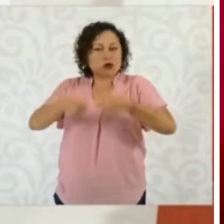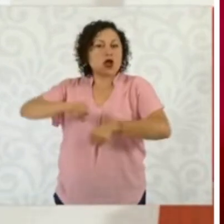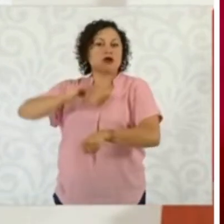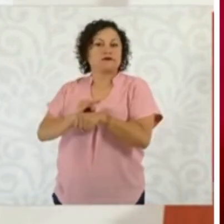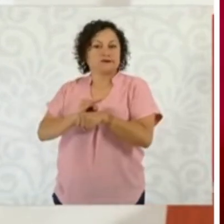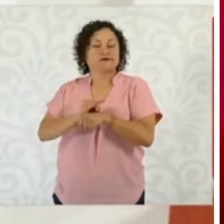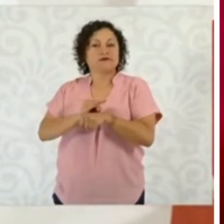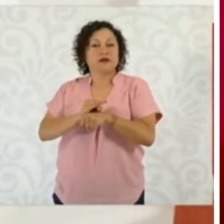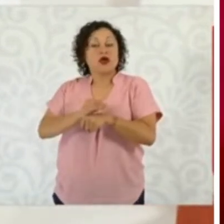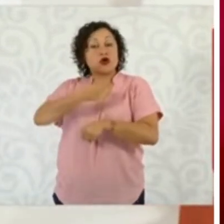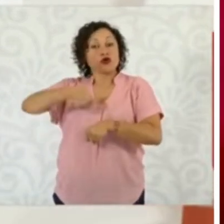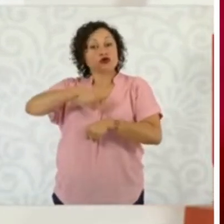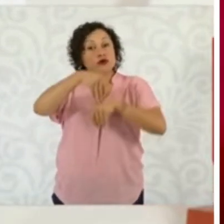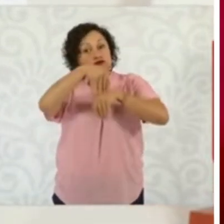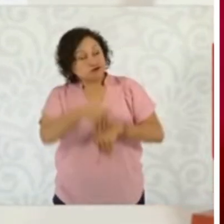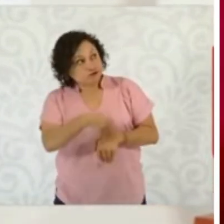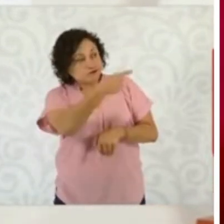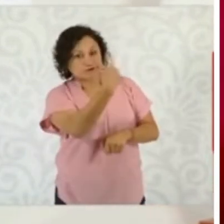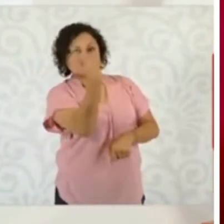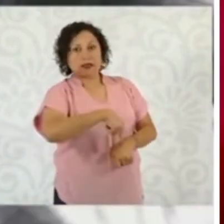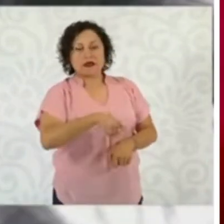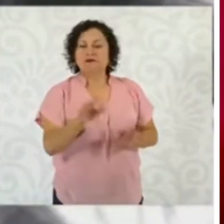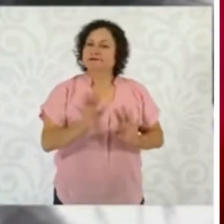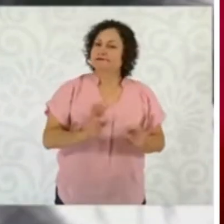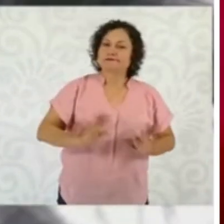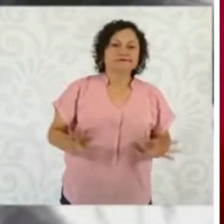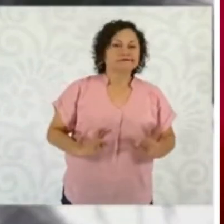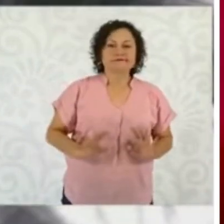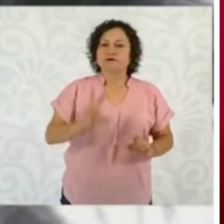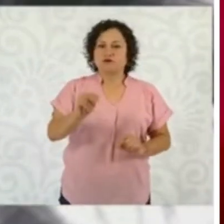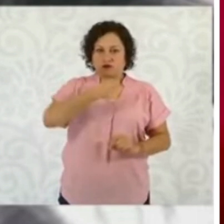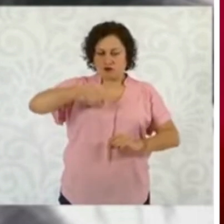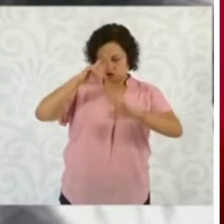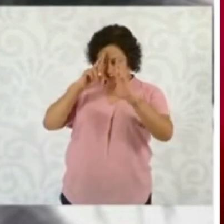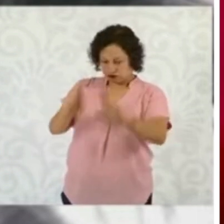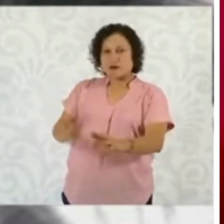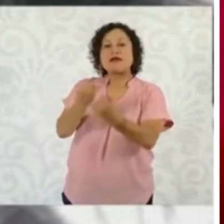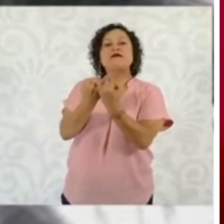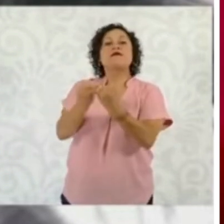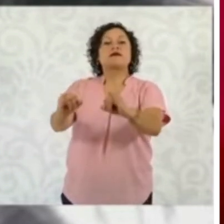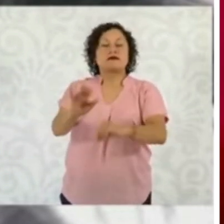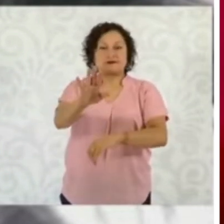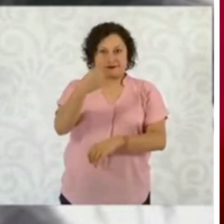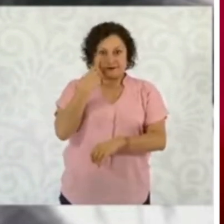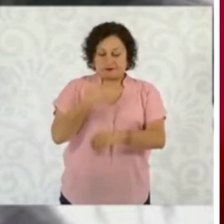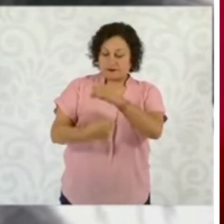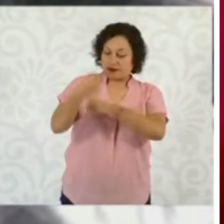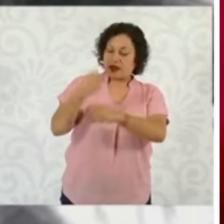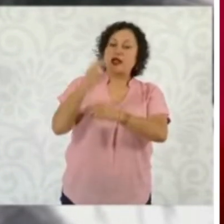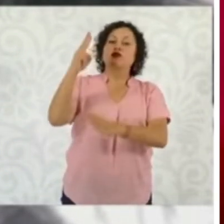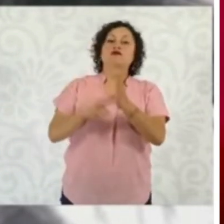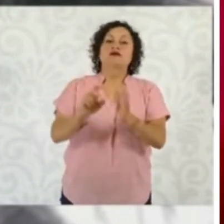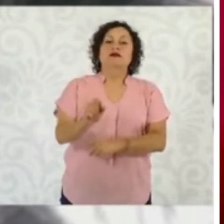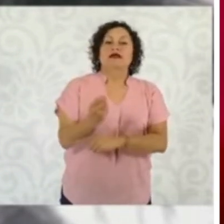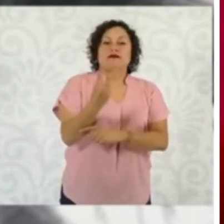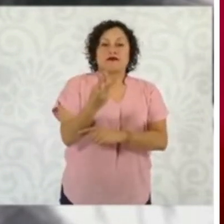y siempre con respeto a nuestra soberanía. Se renovó un acuerdo que se firmó en 2022 con el